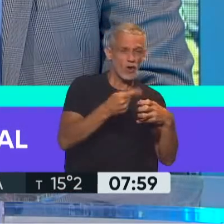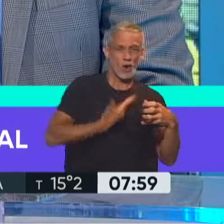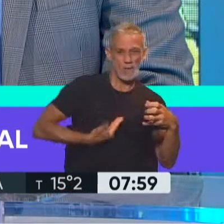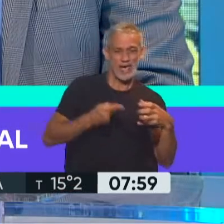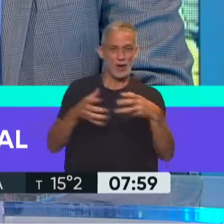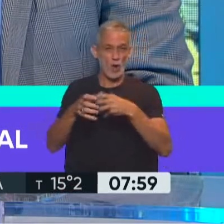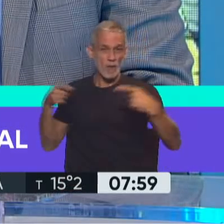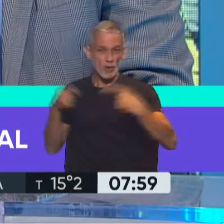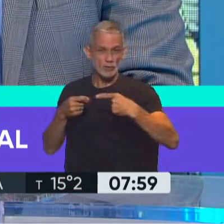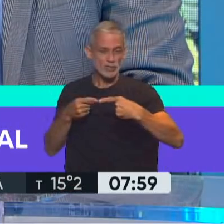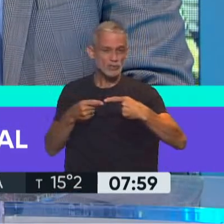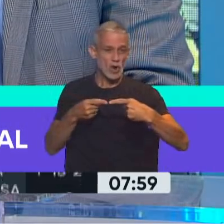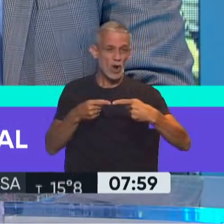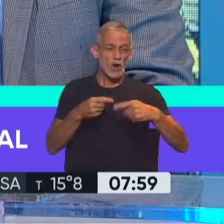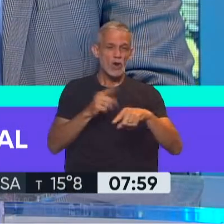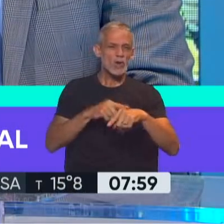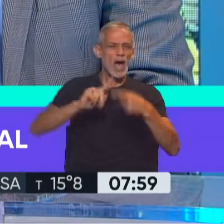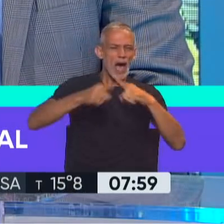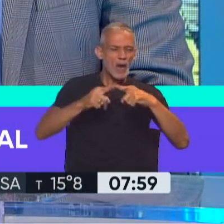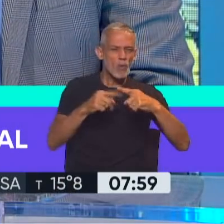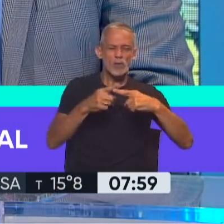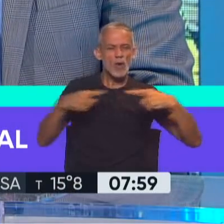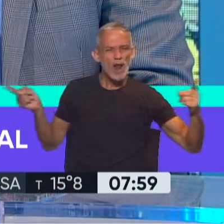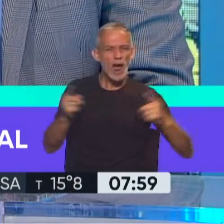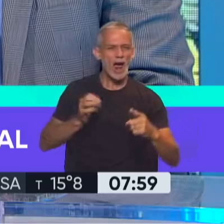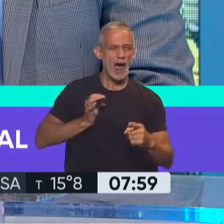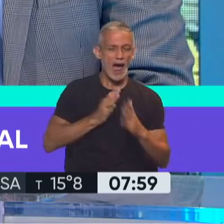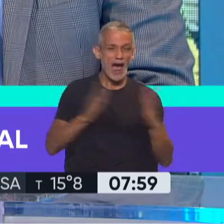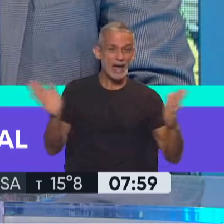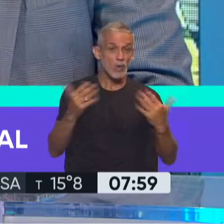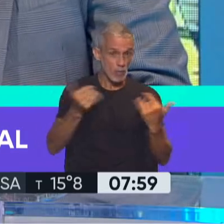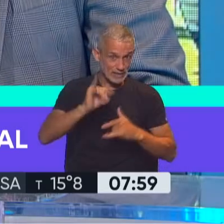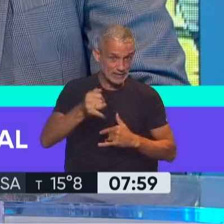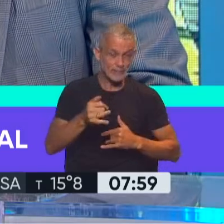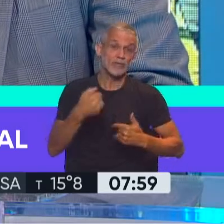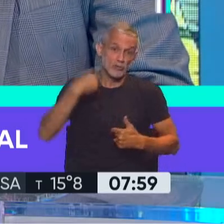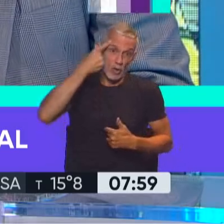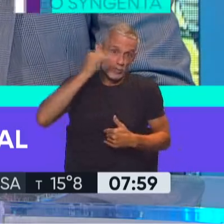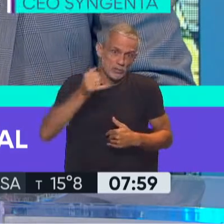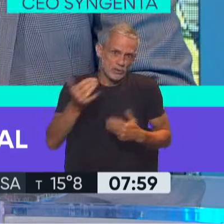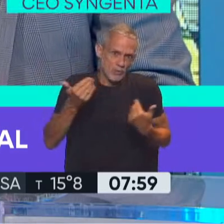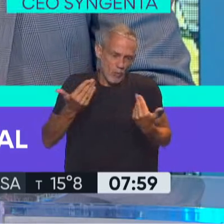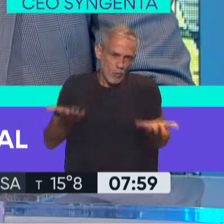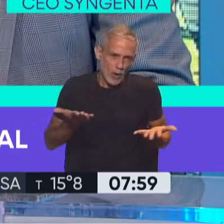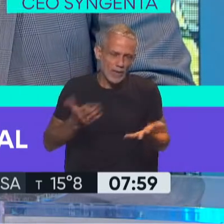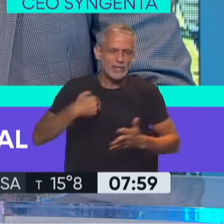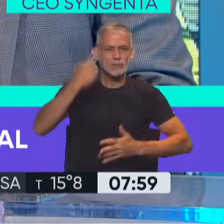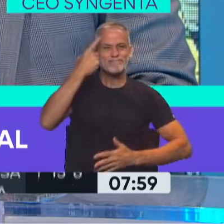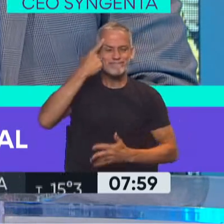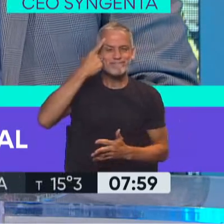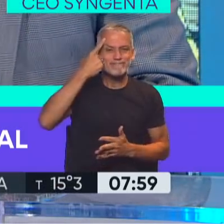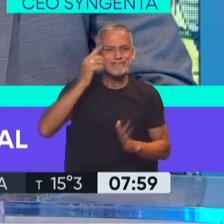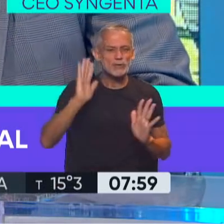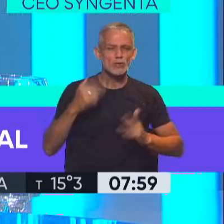de un acuerdo a largo plazo con organismos de crédito como el fondo monetario creo que sí que es factible quiero entender que